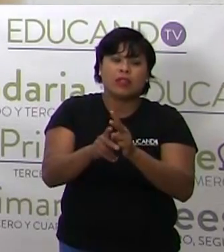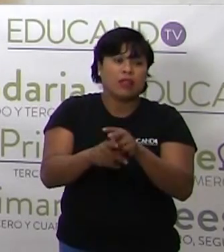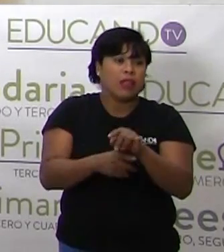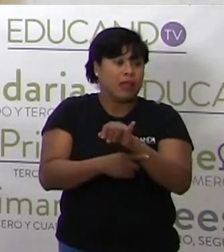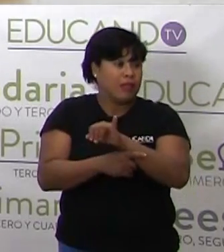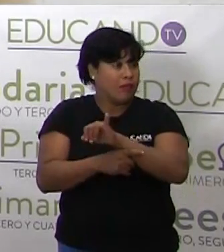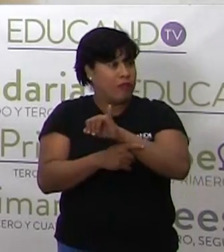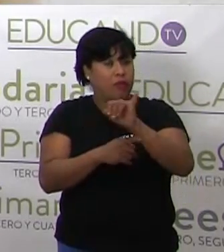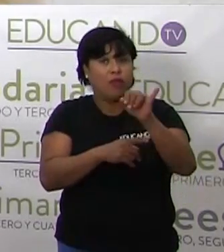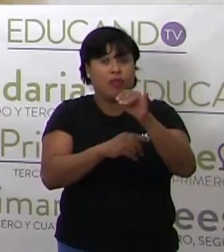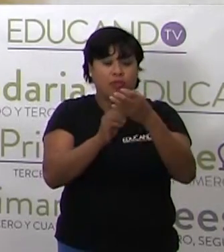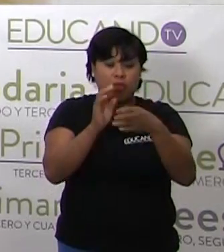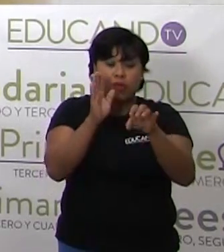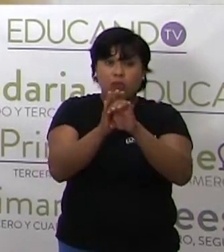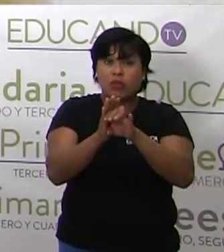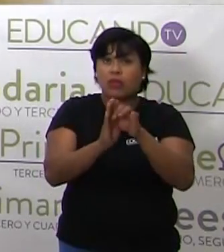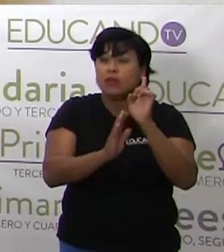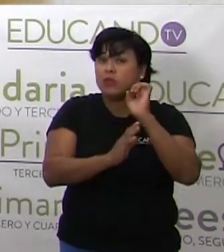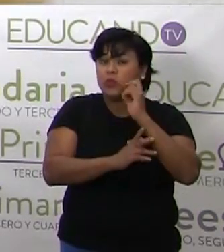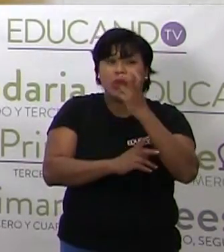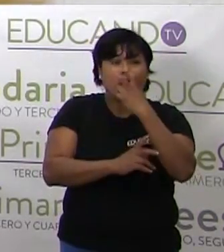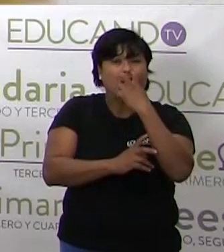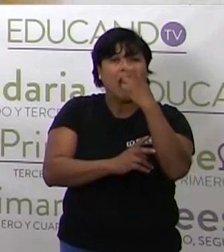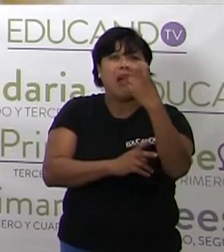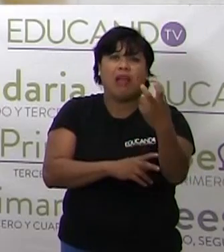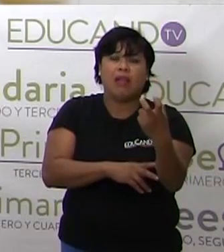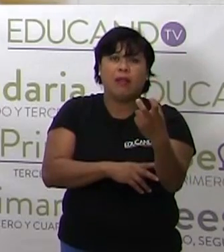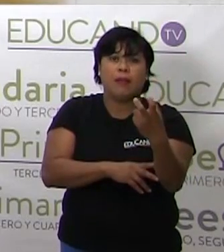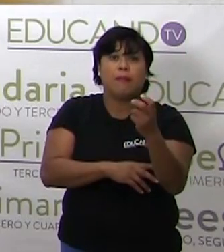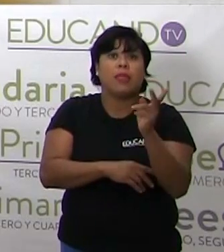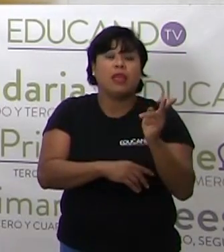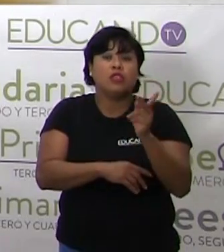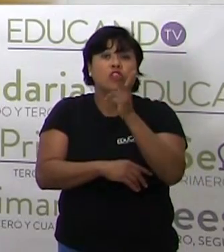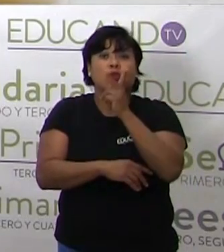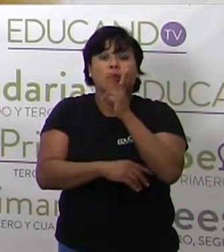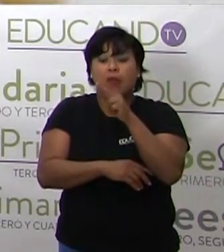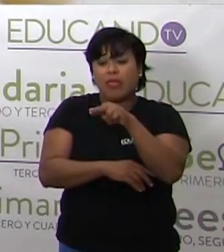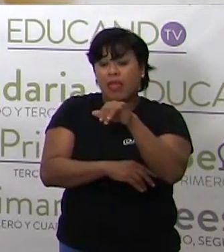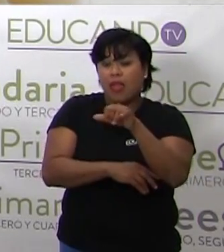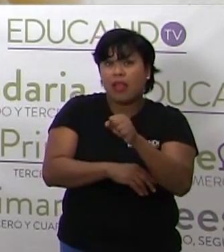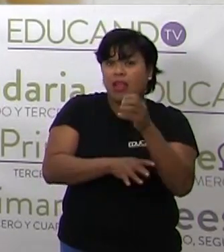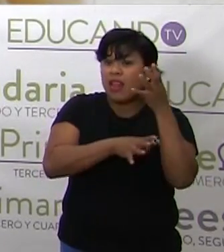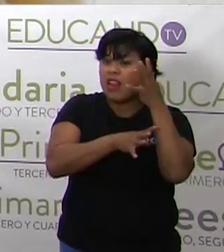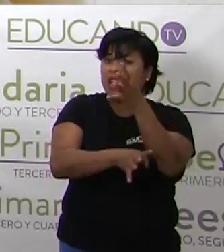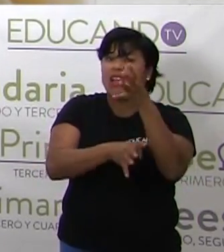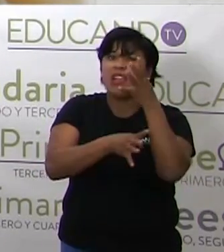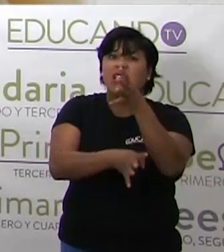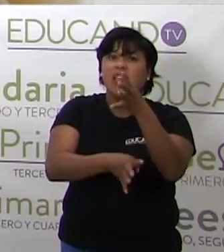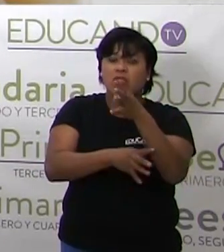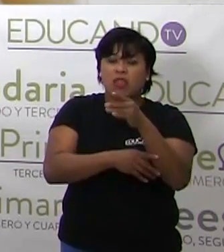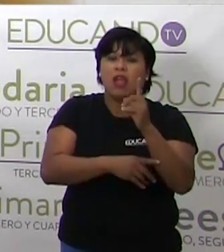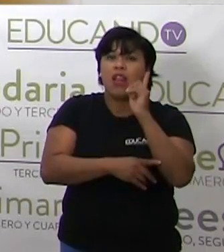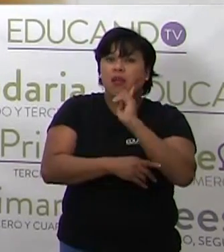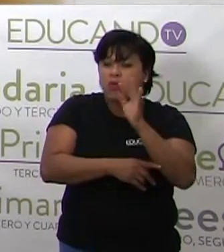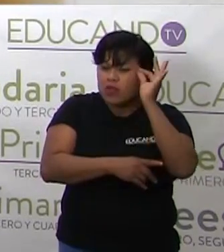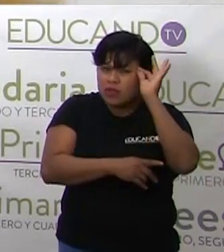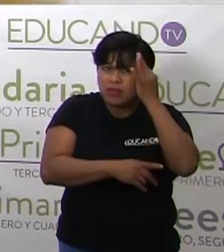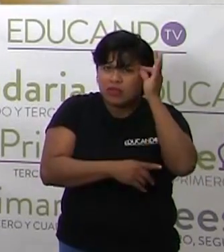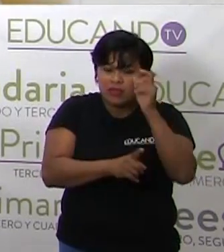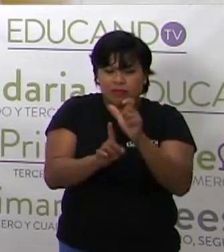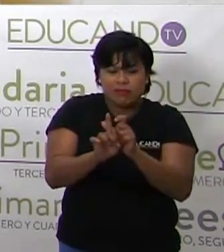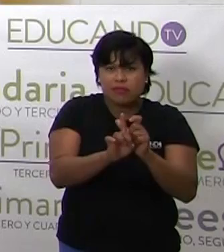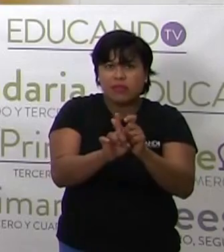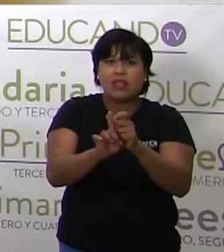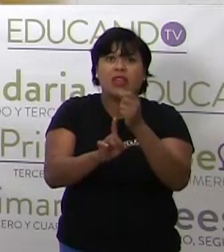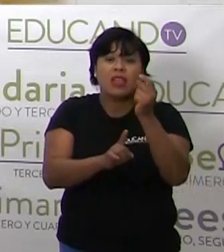de la habitación se escucharon gritos. Era el padre de Ana regañando a doña Brígida,